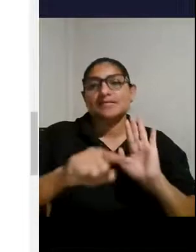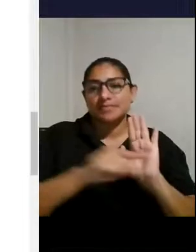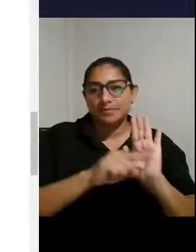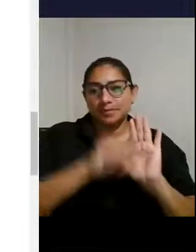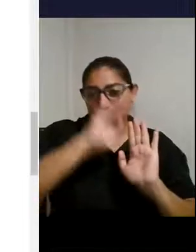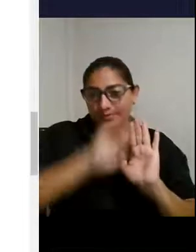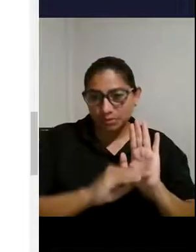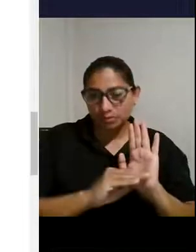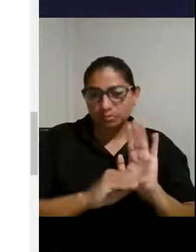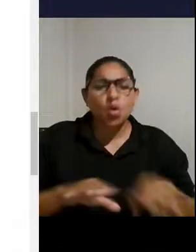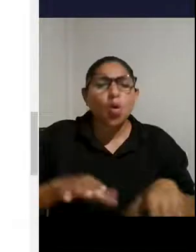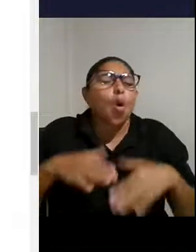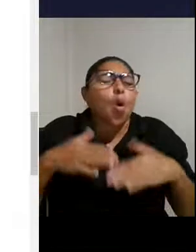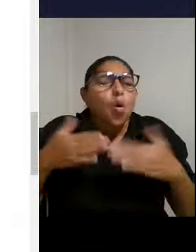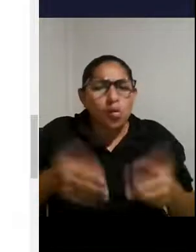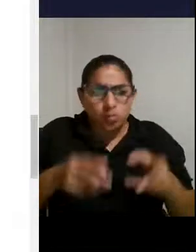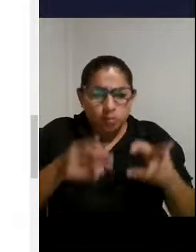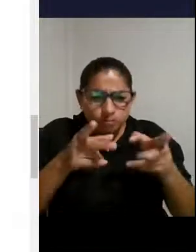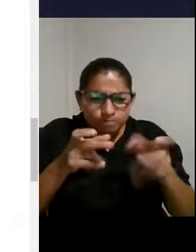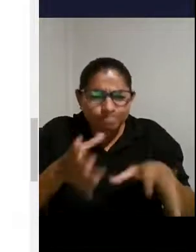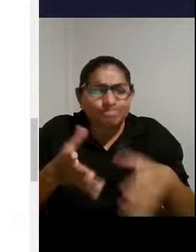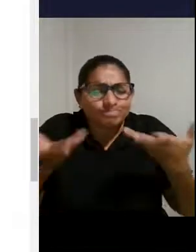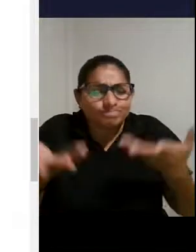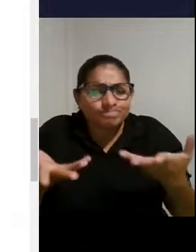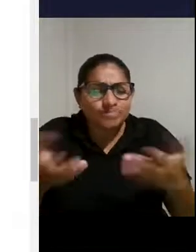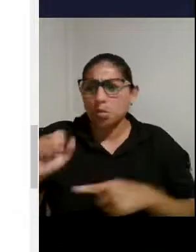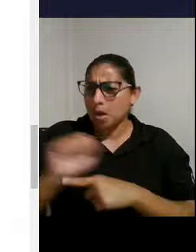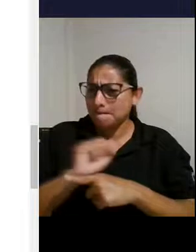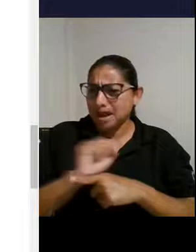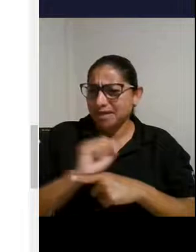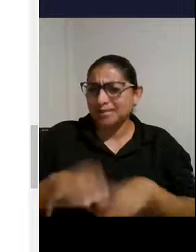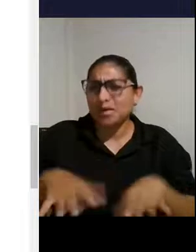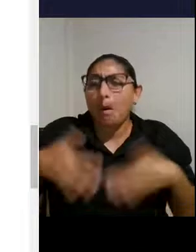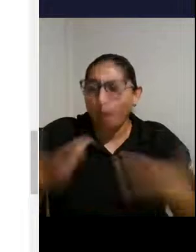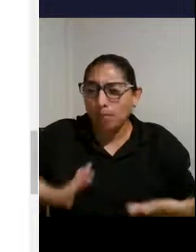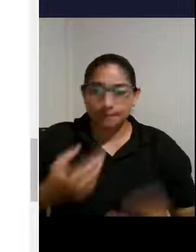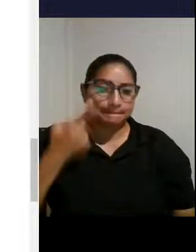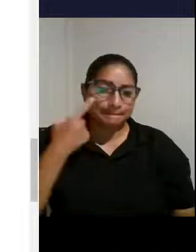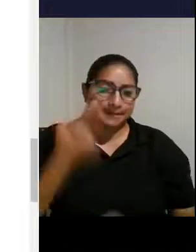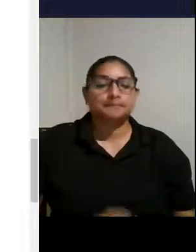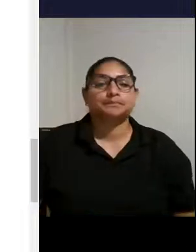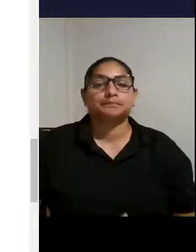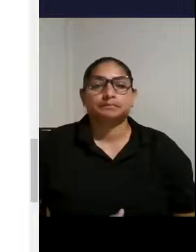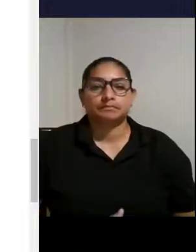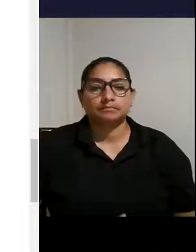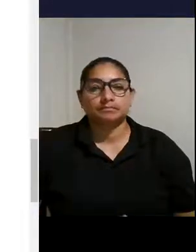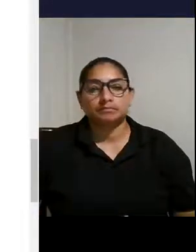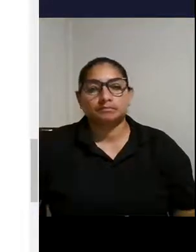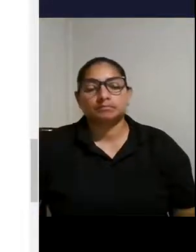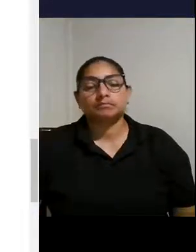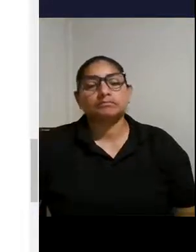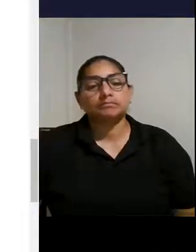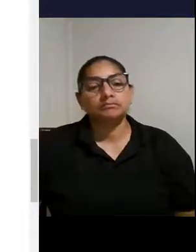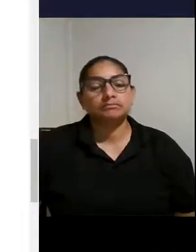¿Cómo interpretamos esto en un ejercicio? Muy bien. Por ejemplo, nos dice,